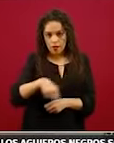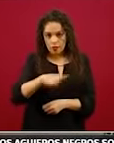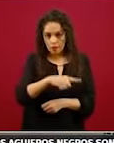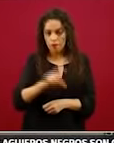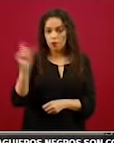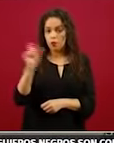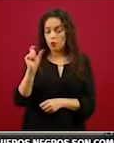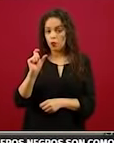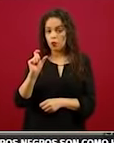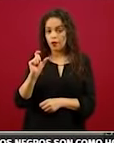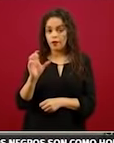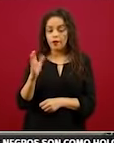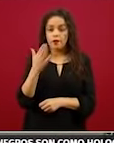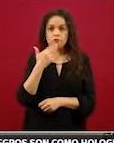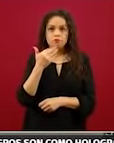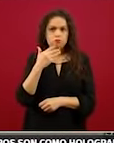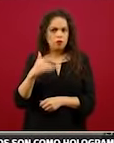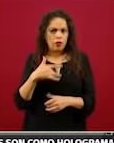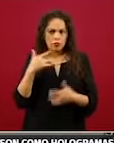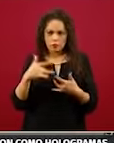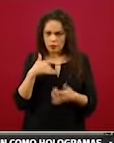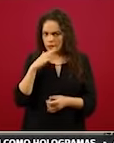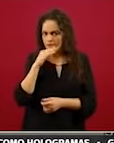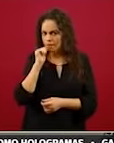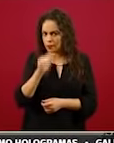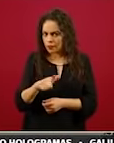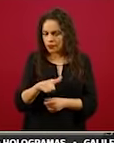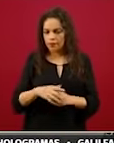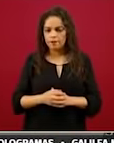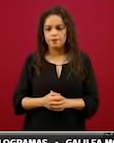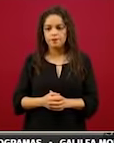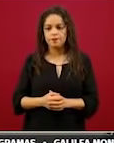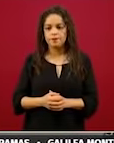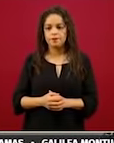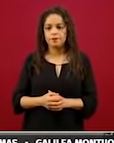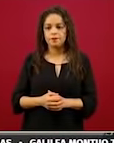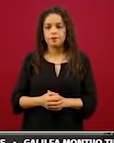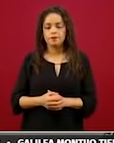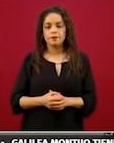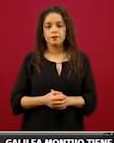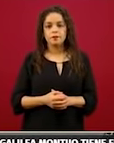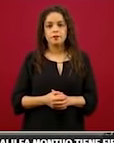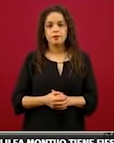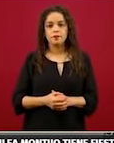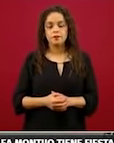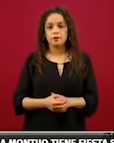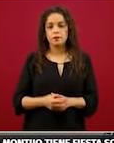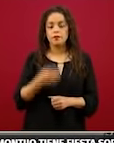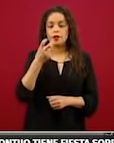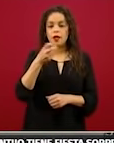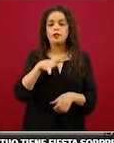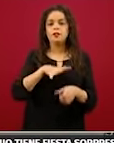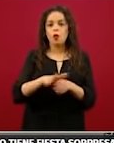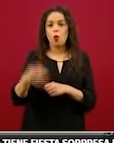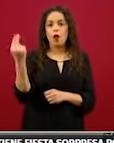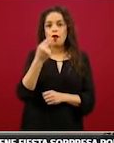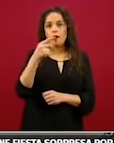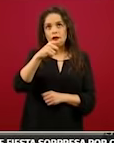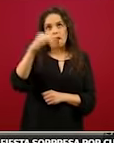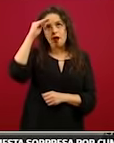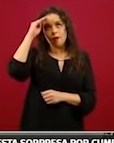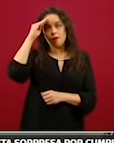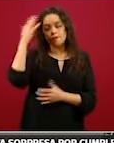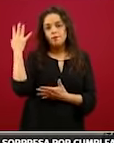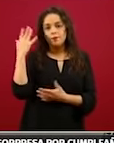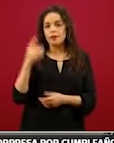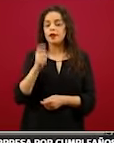síntomas y justamente cuáles son estos elementos que se deben de considerar. Nuevamente, y